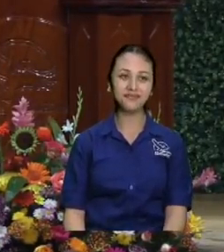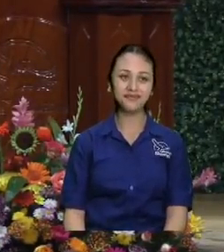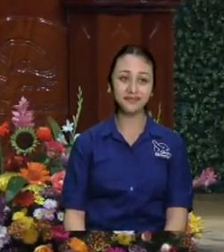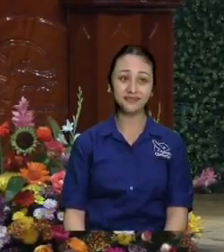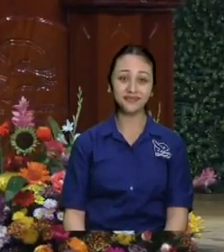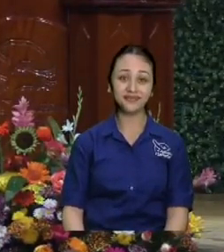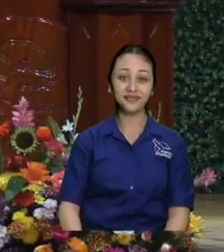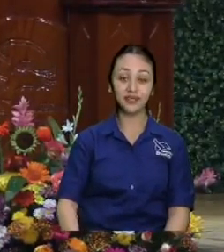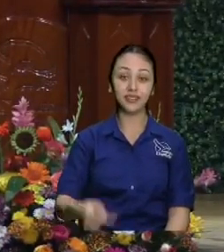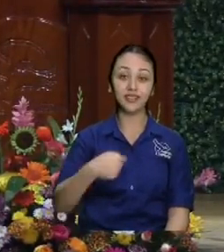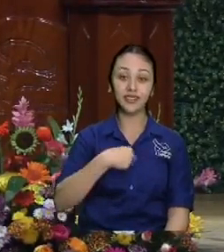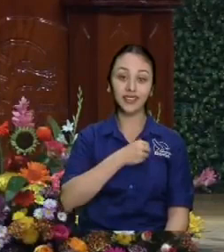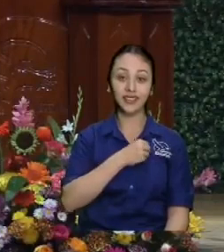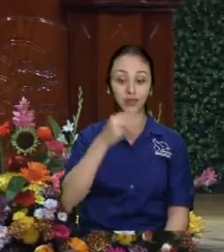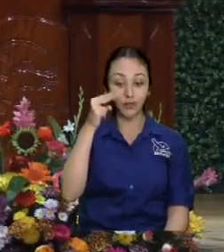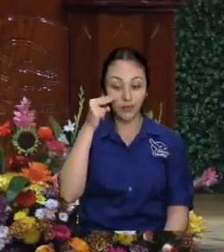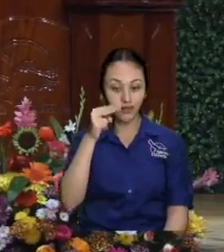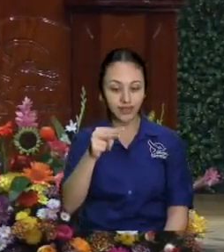Déjame verlo.